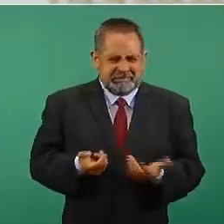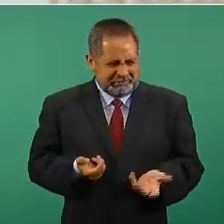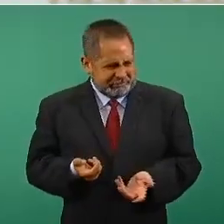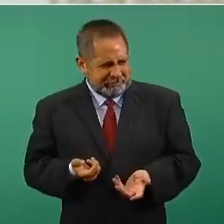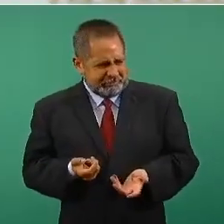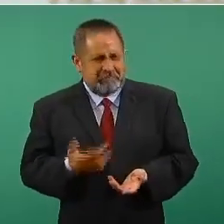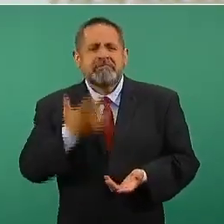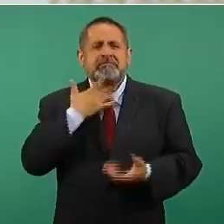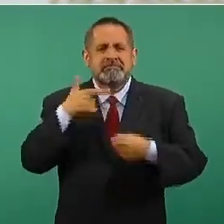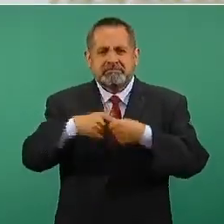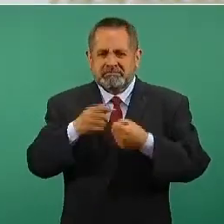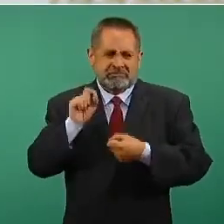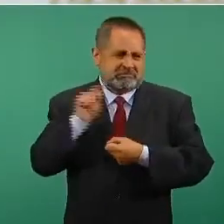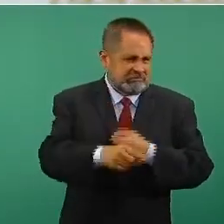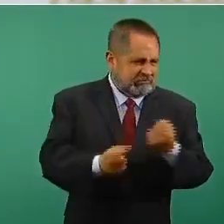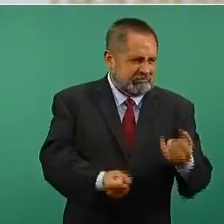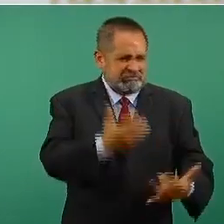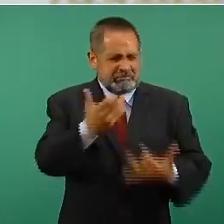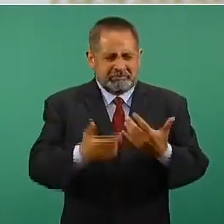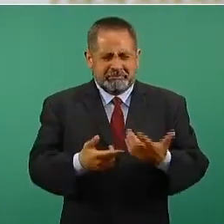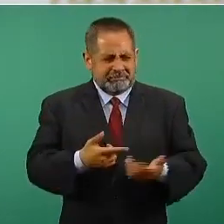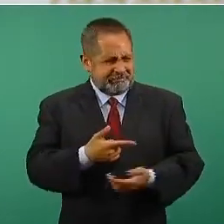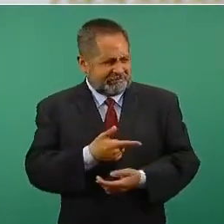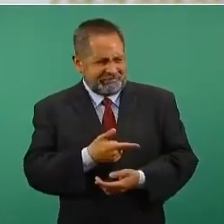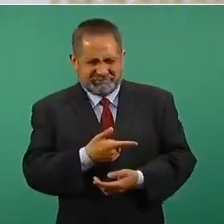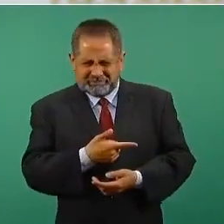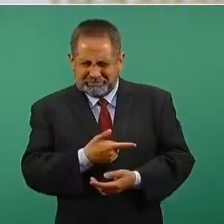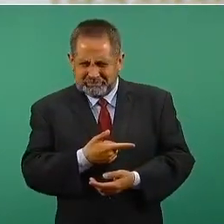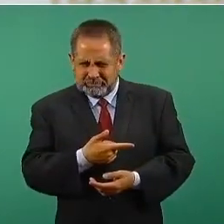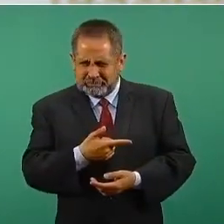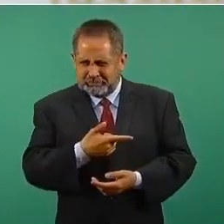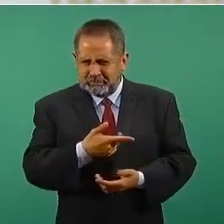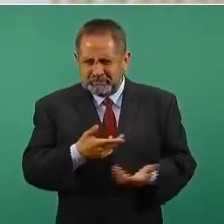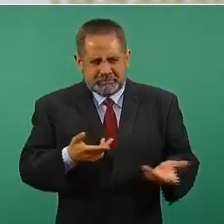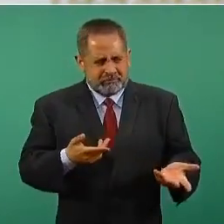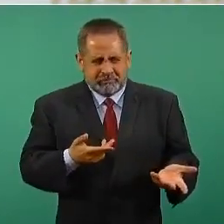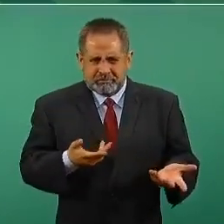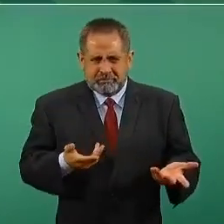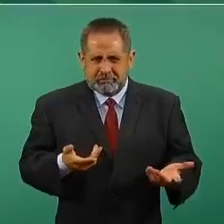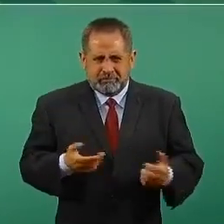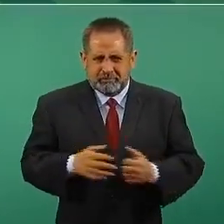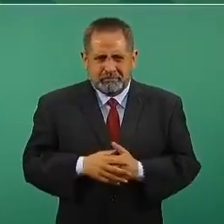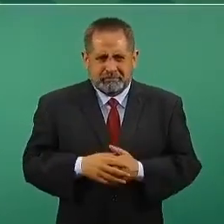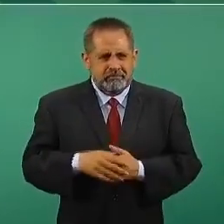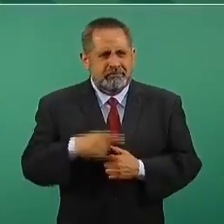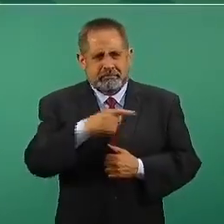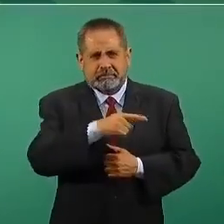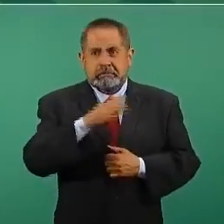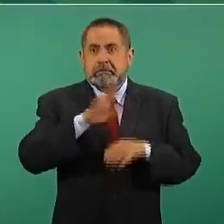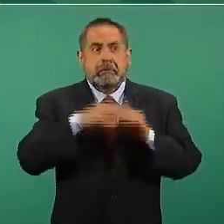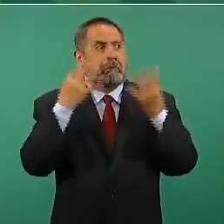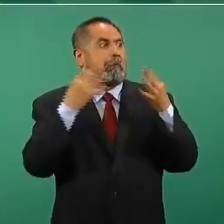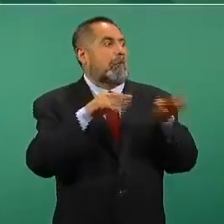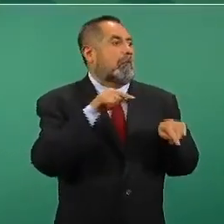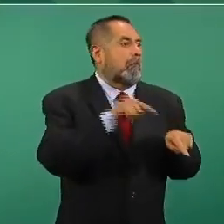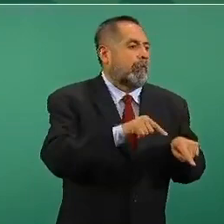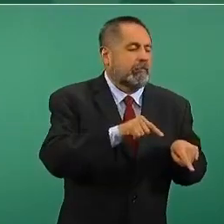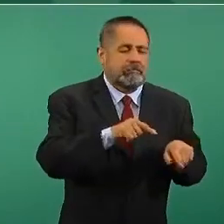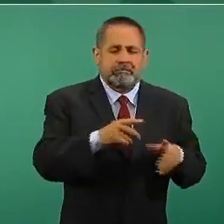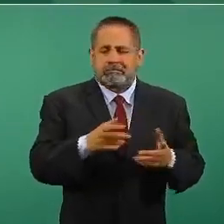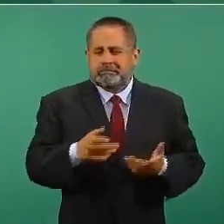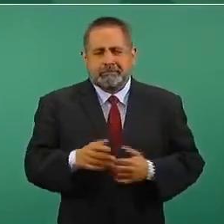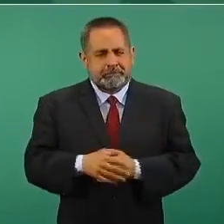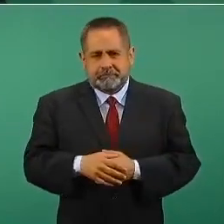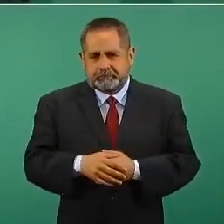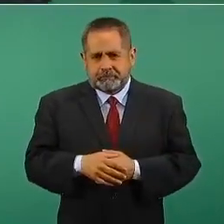y gasolina y fuego. Eso es lo que predominó,